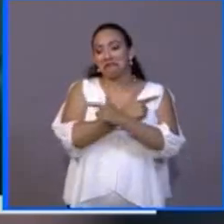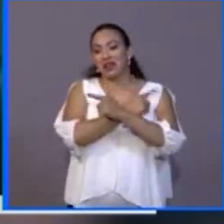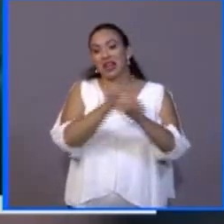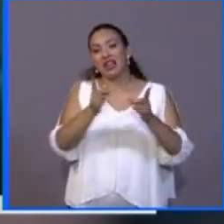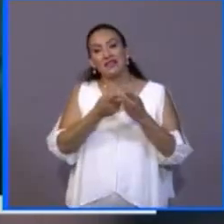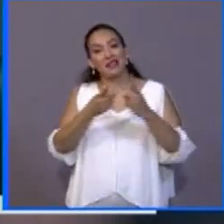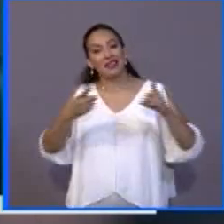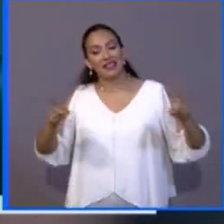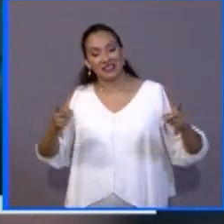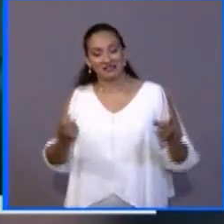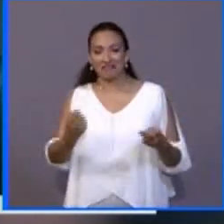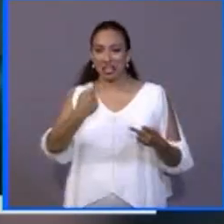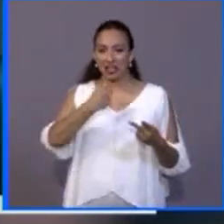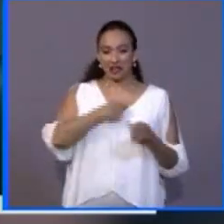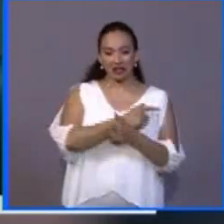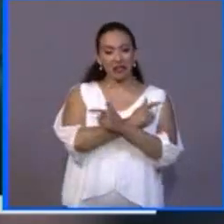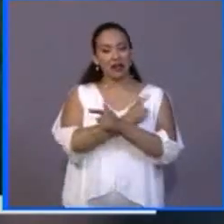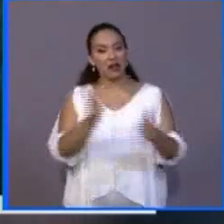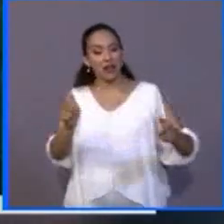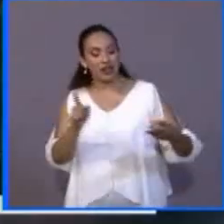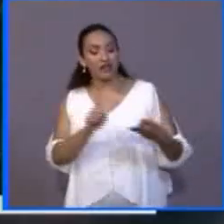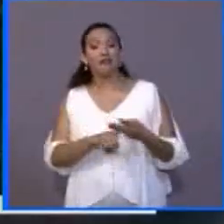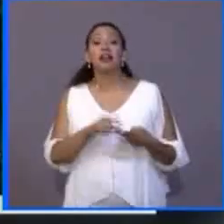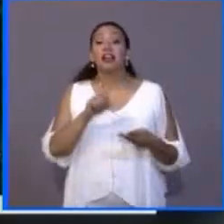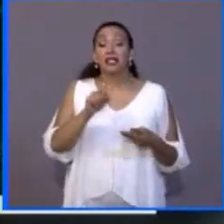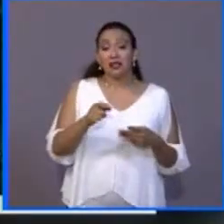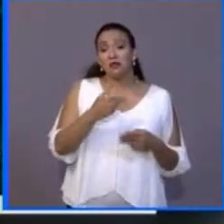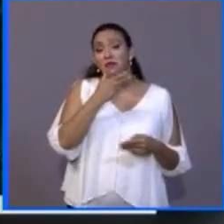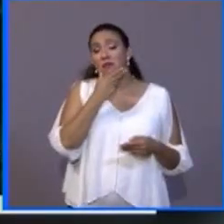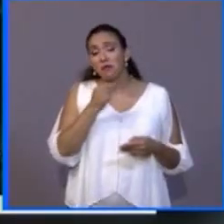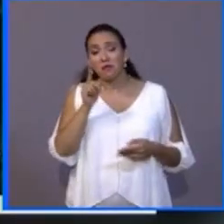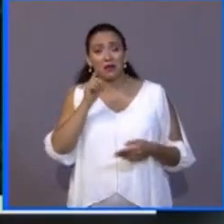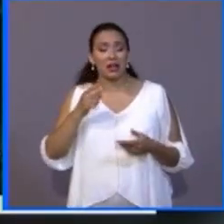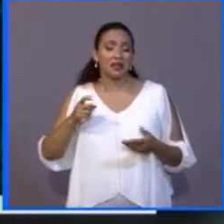personalidad, identidad de género y reasignación sexogenérica.